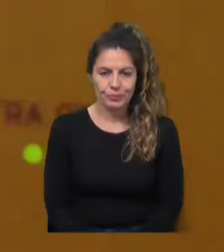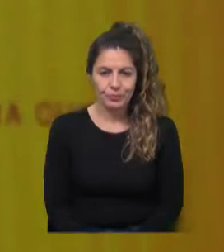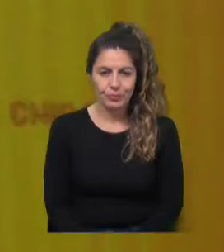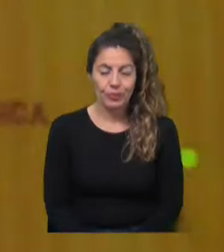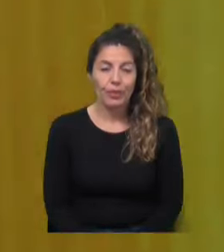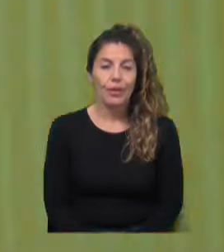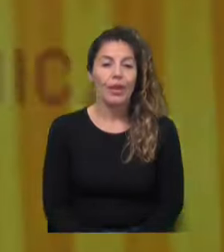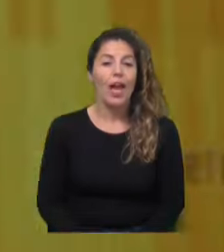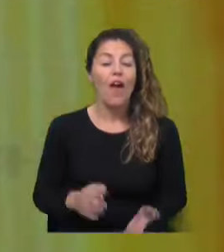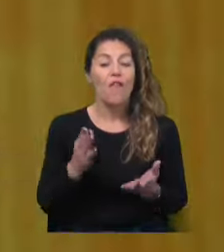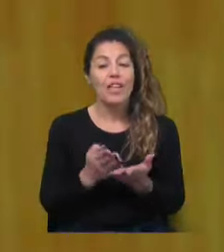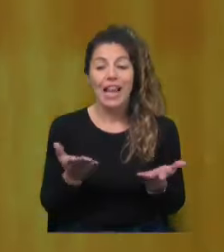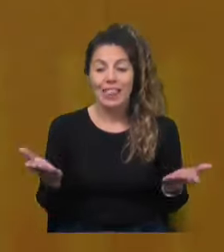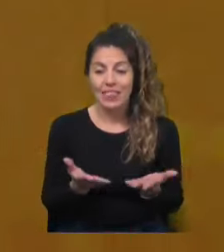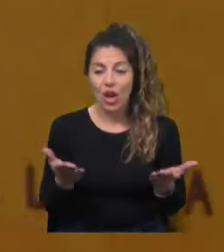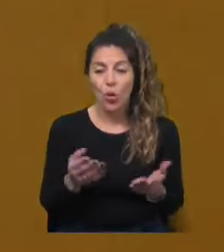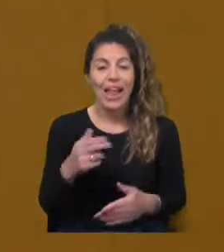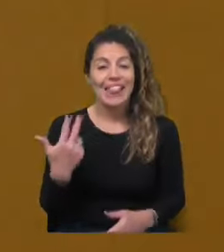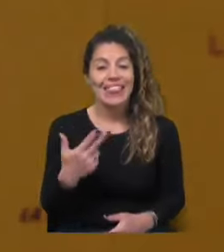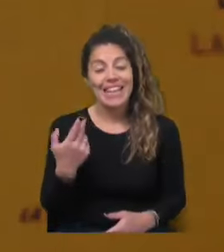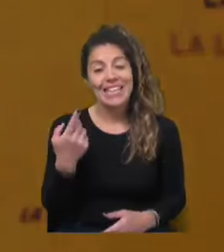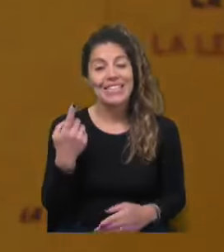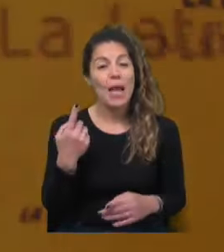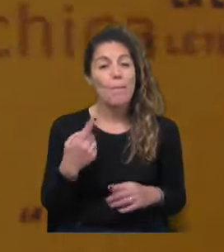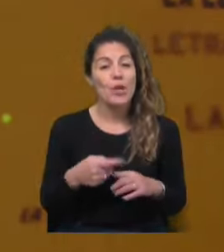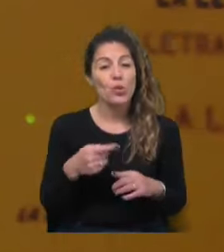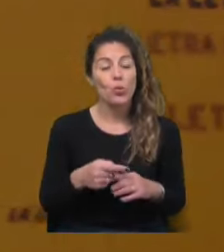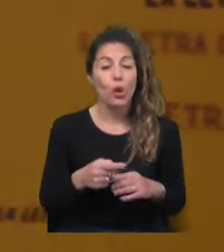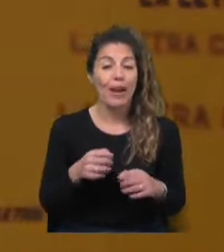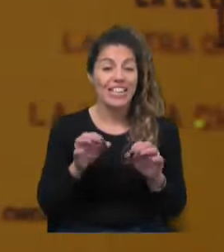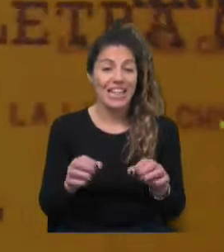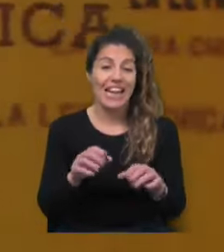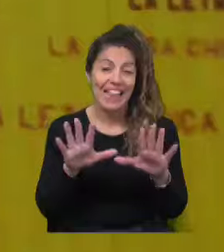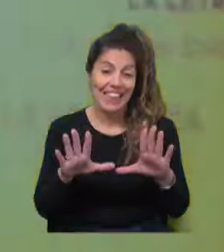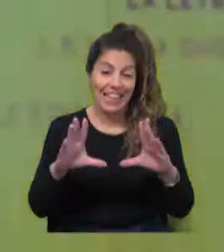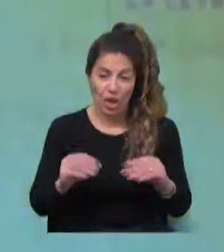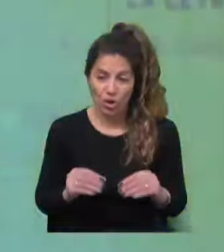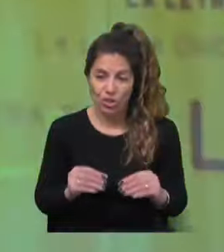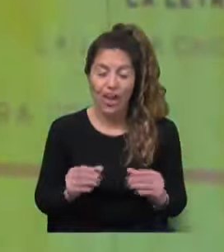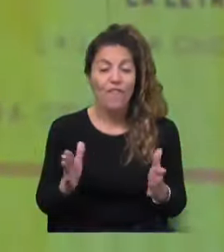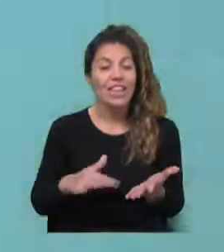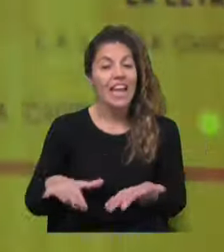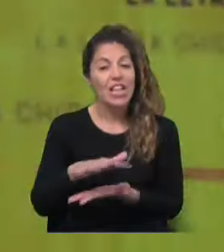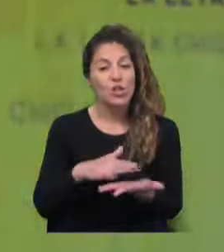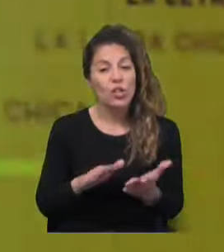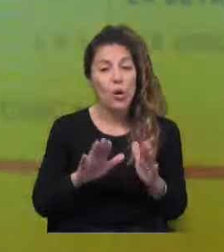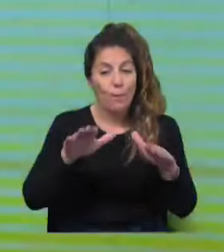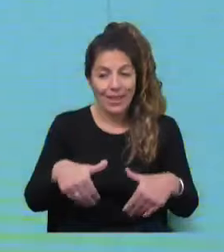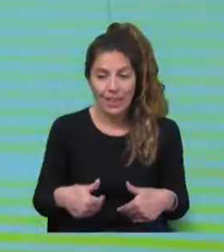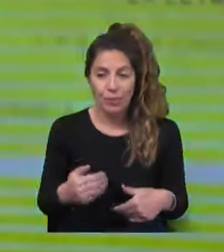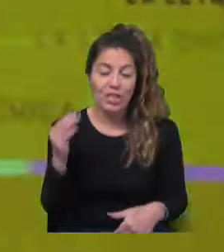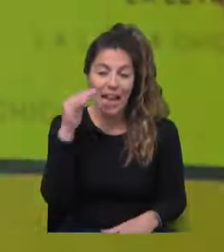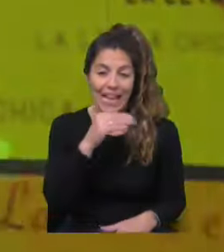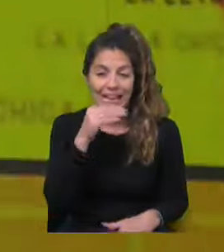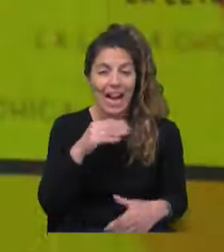Recta final de esta Letra Chica a 13 minutos de las 22 horas. Frente a la compleja situación patrimonial de la Caja de